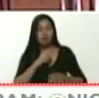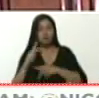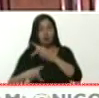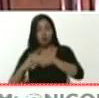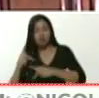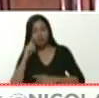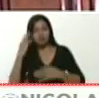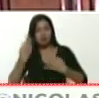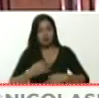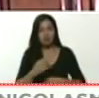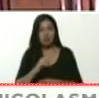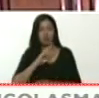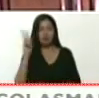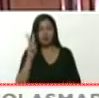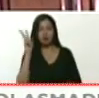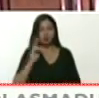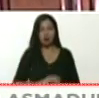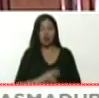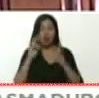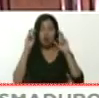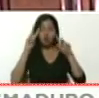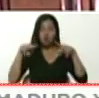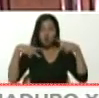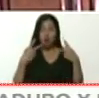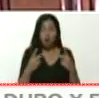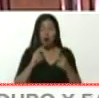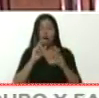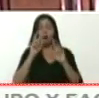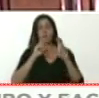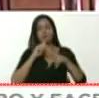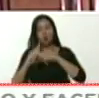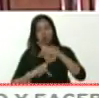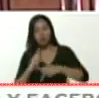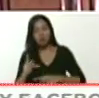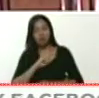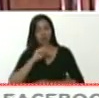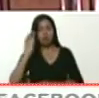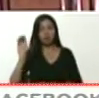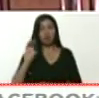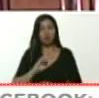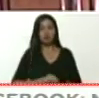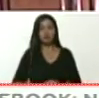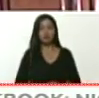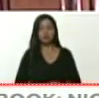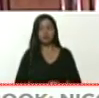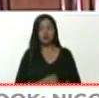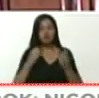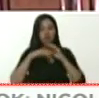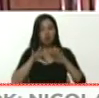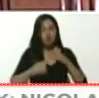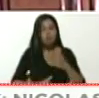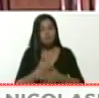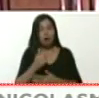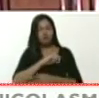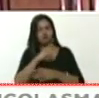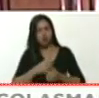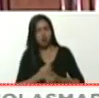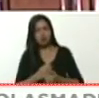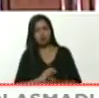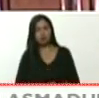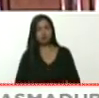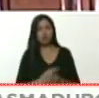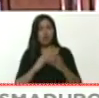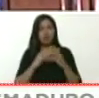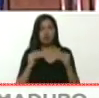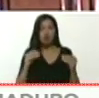productivas reales de Venezuela, las nuevas fuerzas productivas de Venezuela, expandirlas, a todos